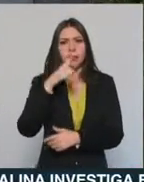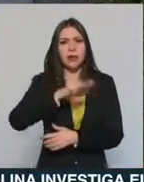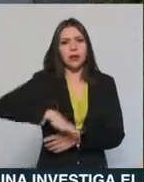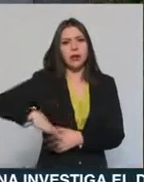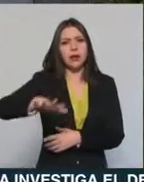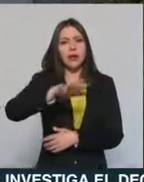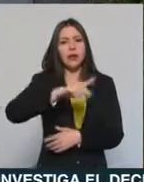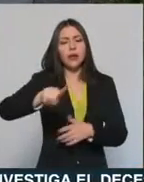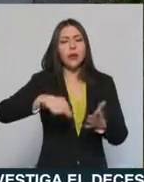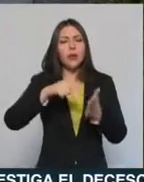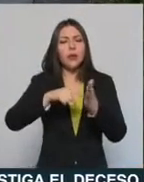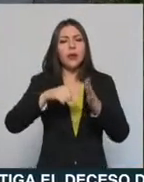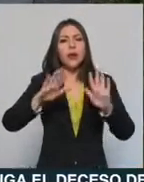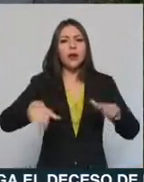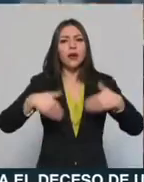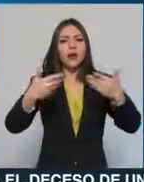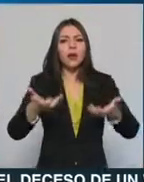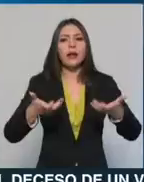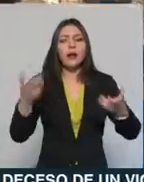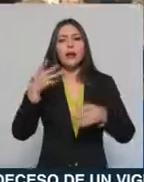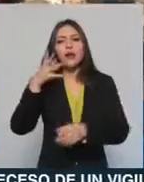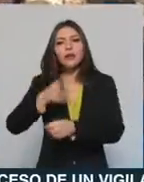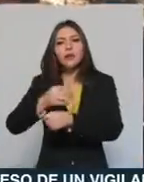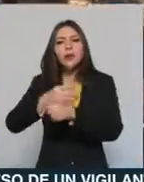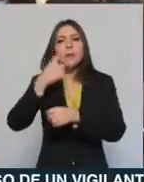espacios públicos y aquí le tenemos la historia.